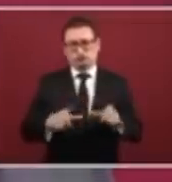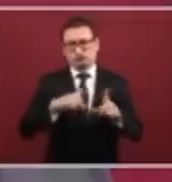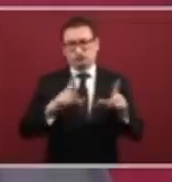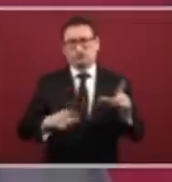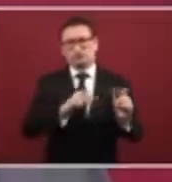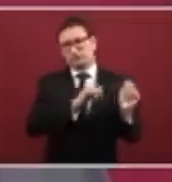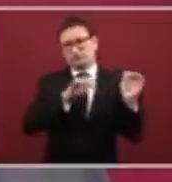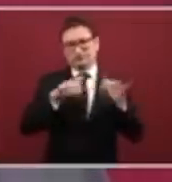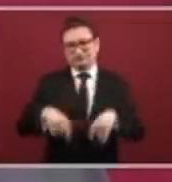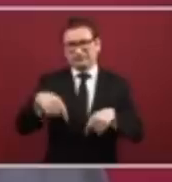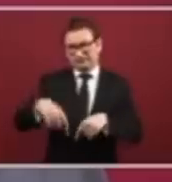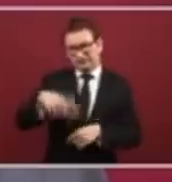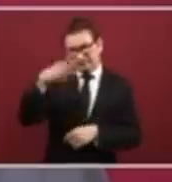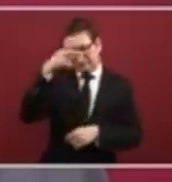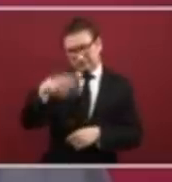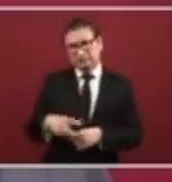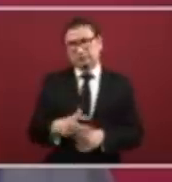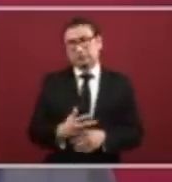Nacional.